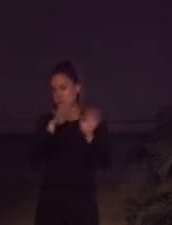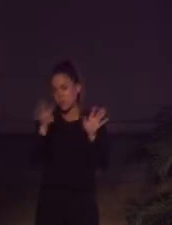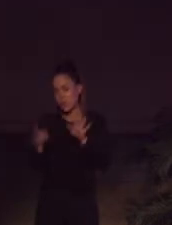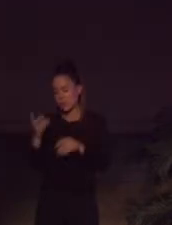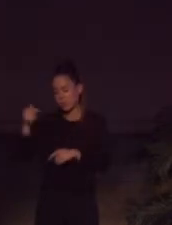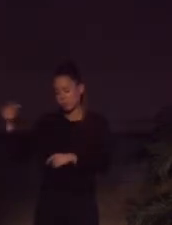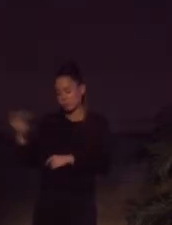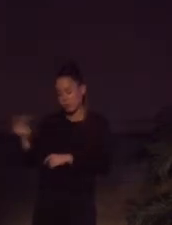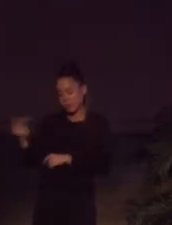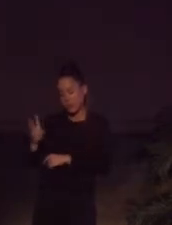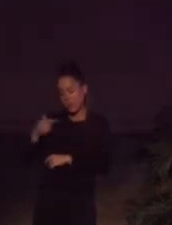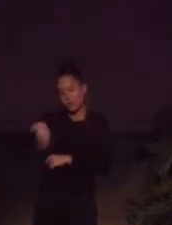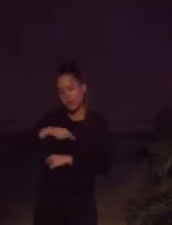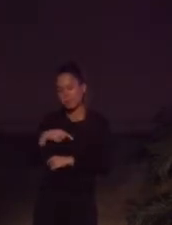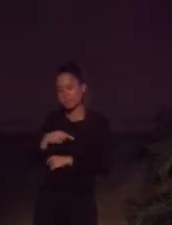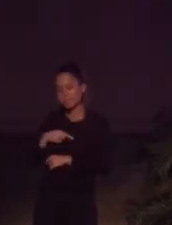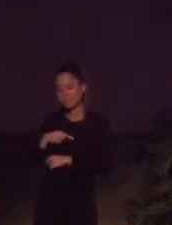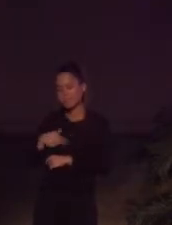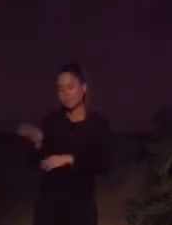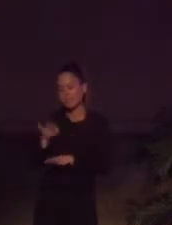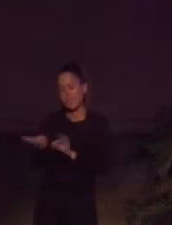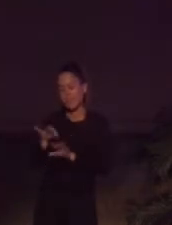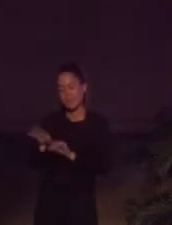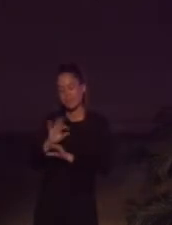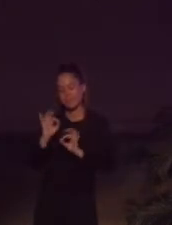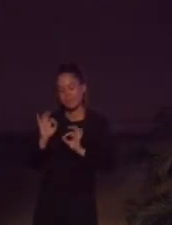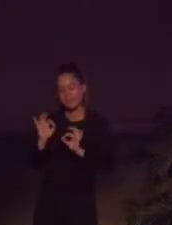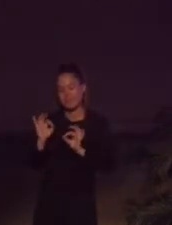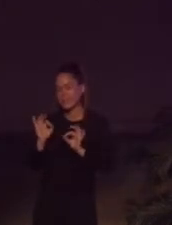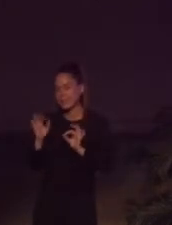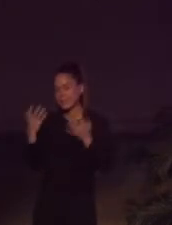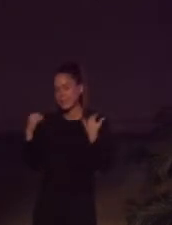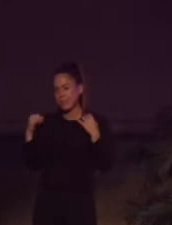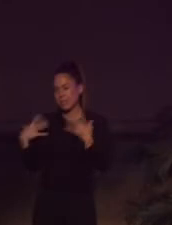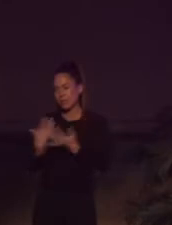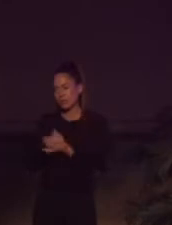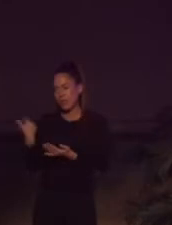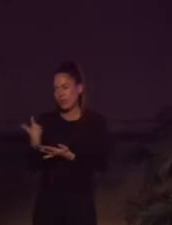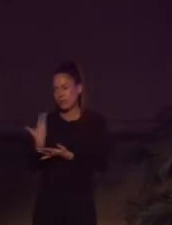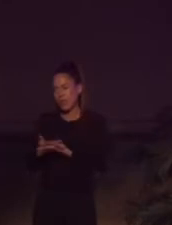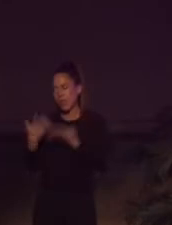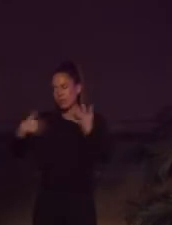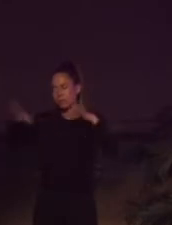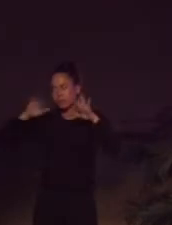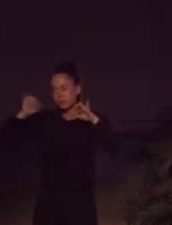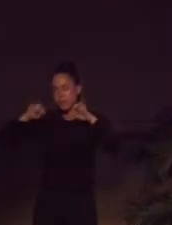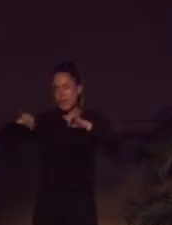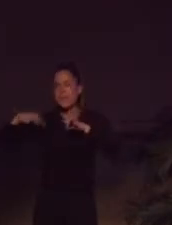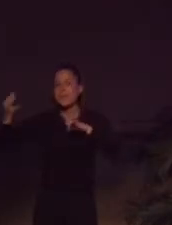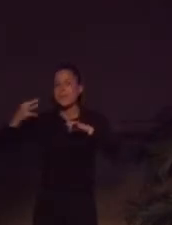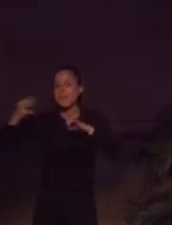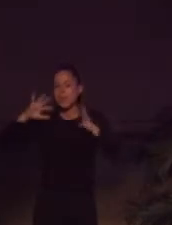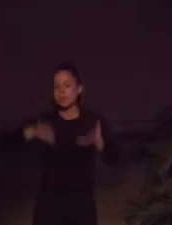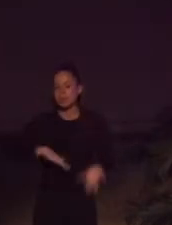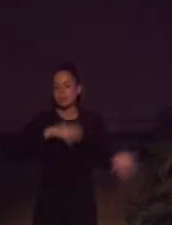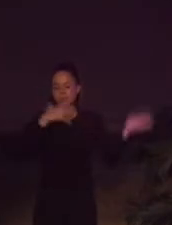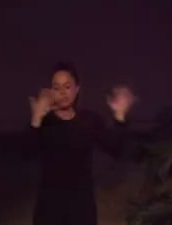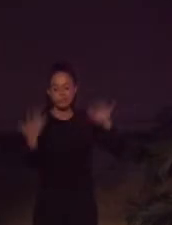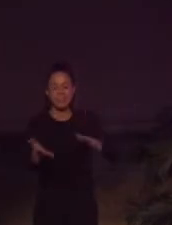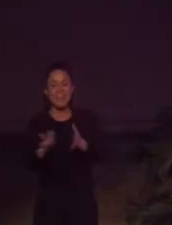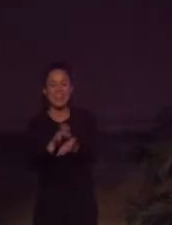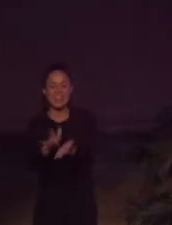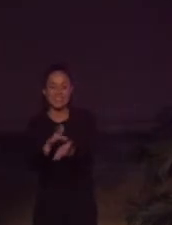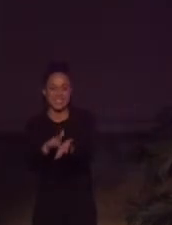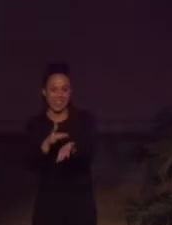y yo ya decidimos que teníamos que, todas esas prácticas que habíamos aprendido, queríamos hacerlas en una